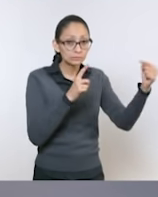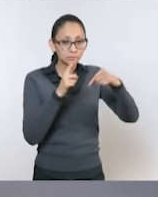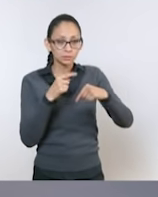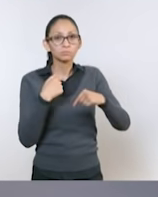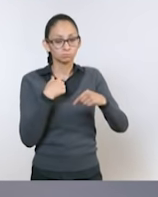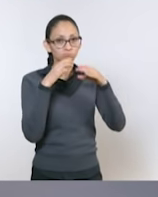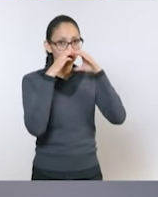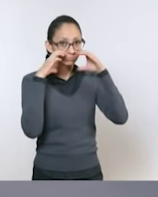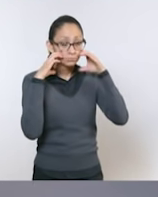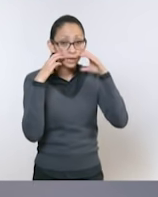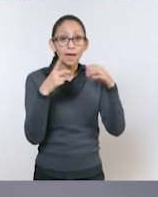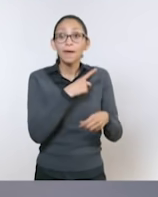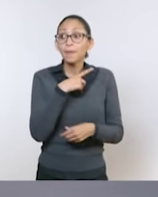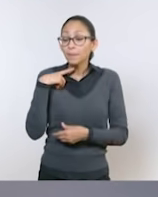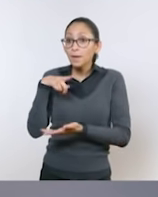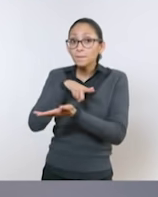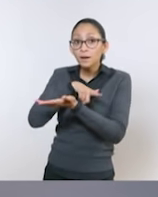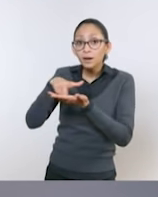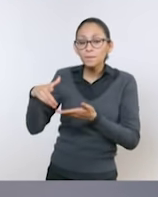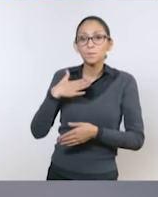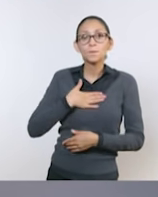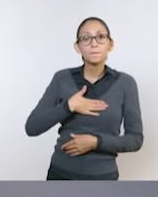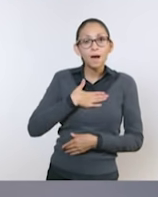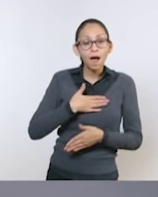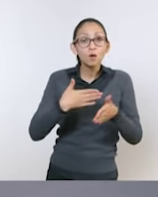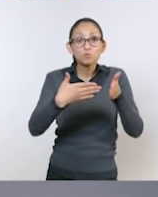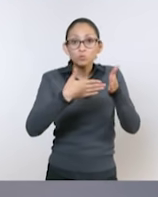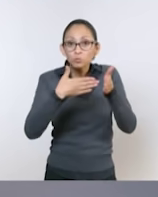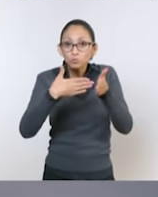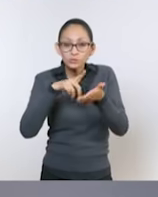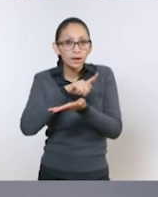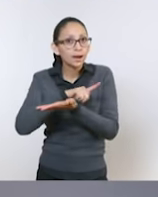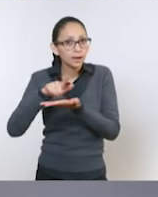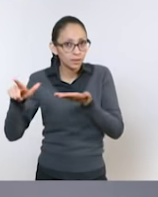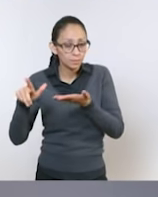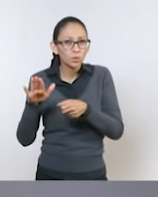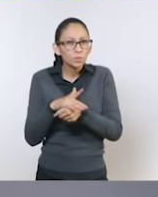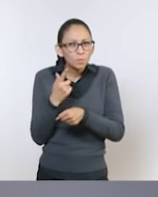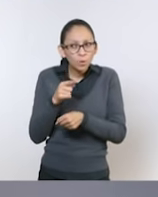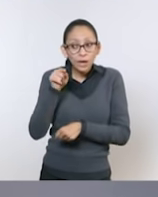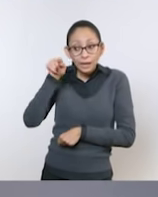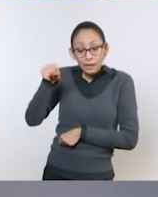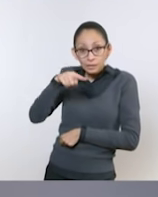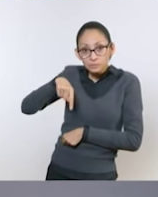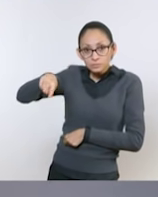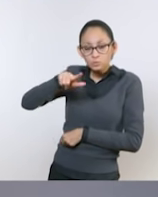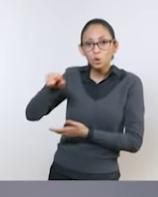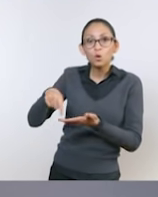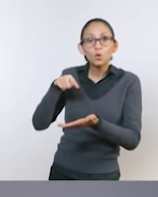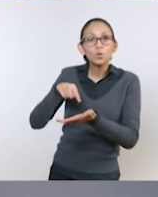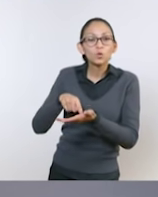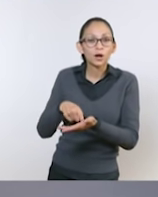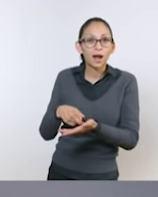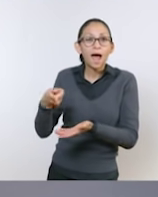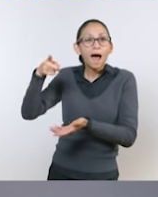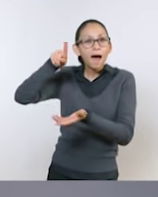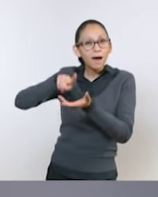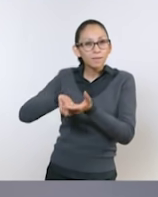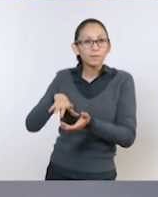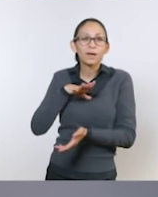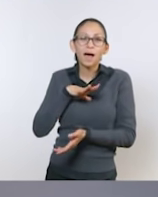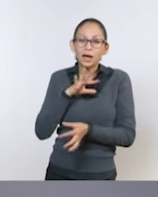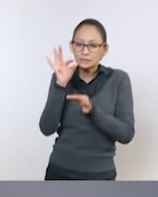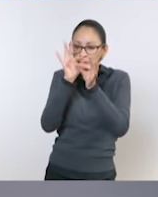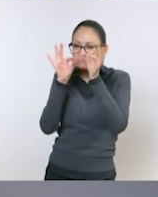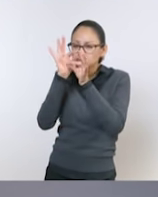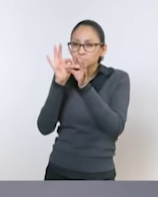contigo. Mantén limpio baños y cocina de tu casa, ya que estos son lugares